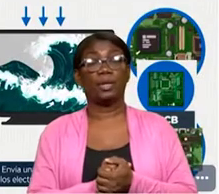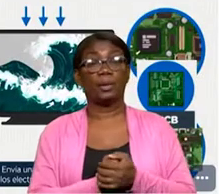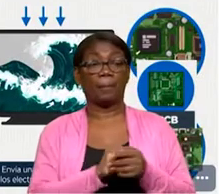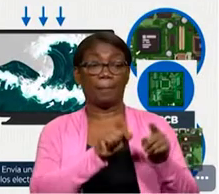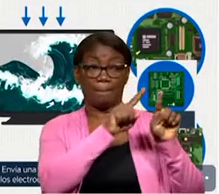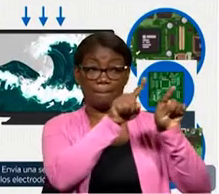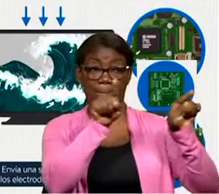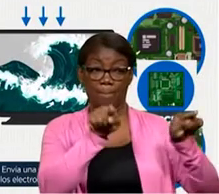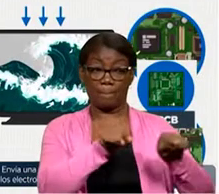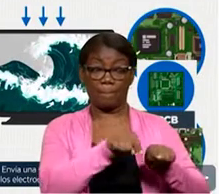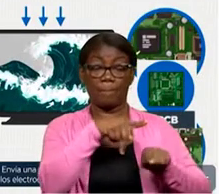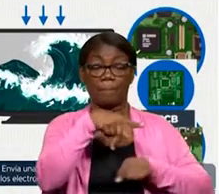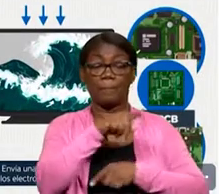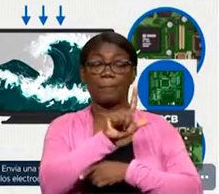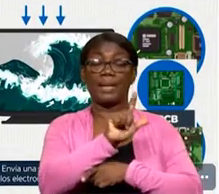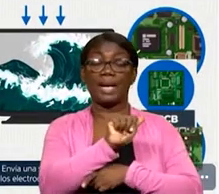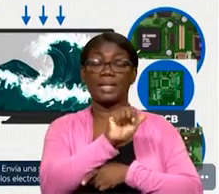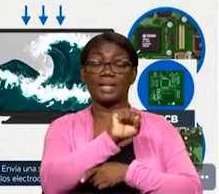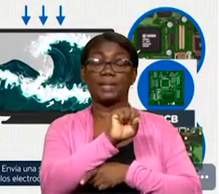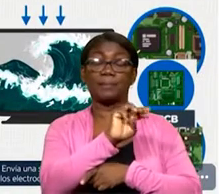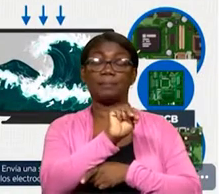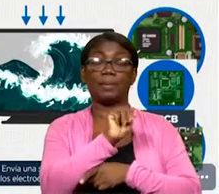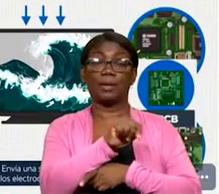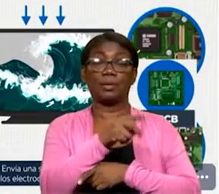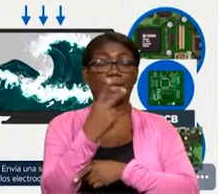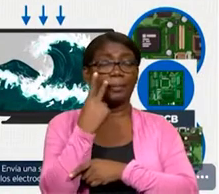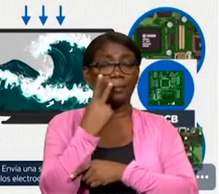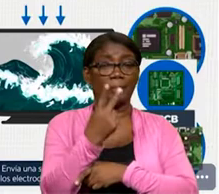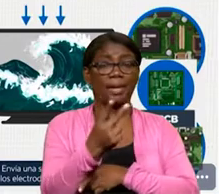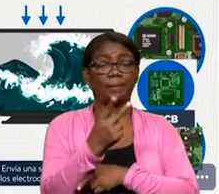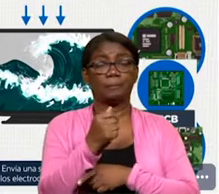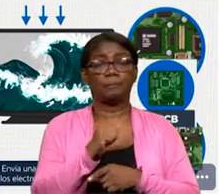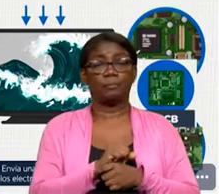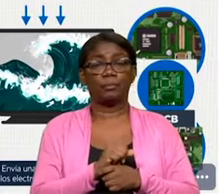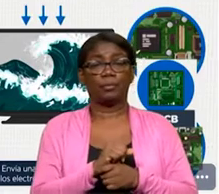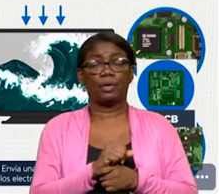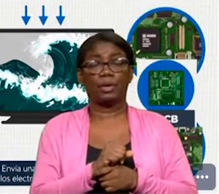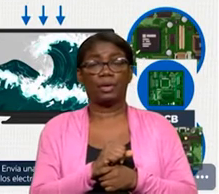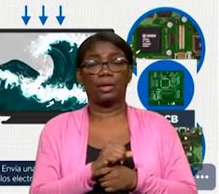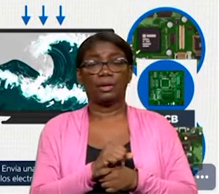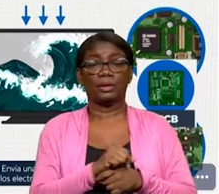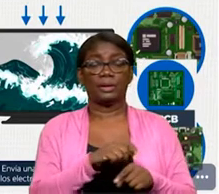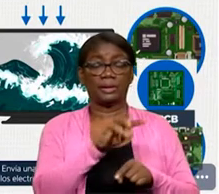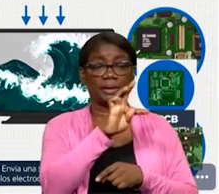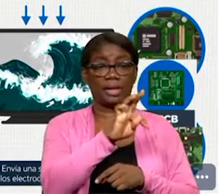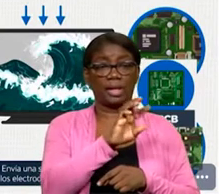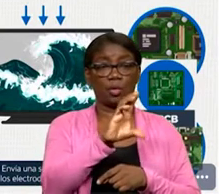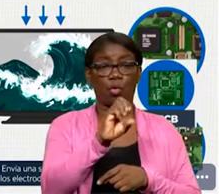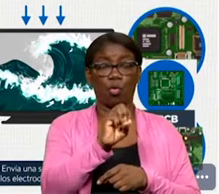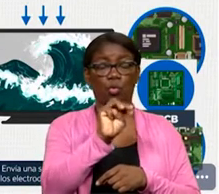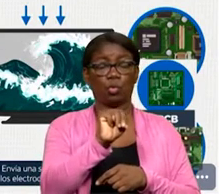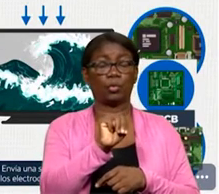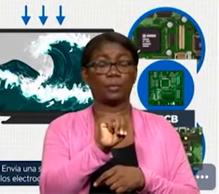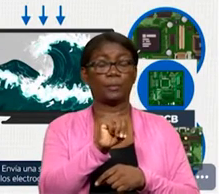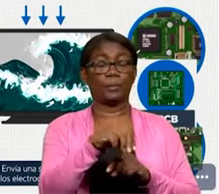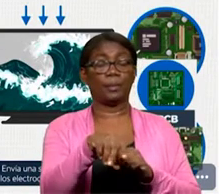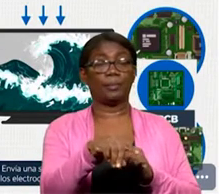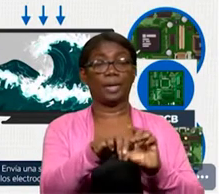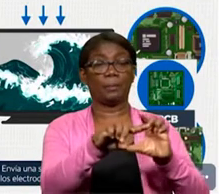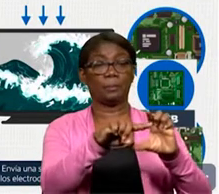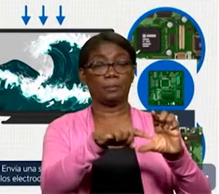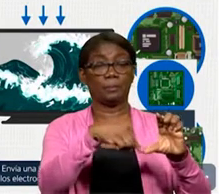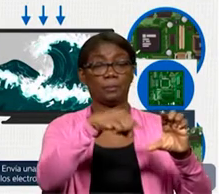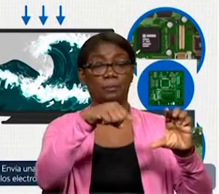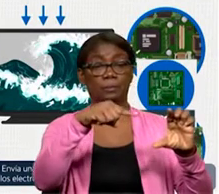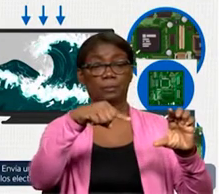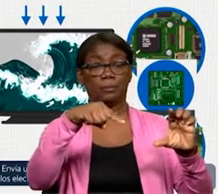plasma, ustedes observan la tecnología o el funcionamiento de la TCON. Normalmente envía, ¿verdad?,